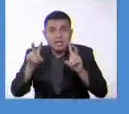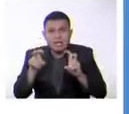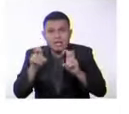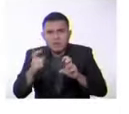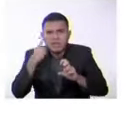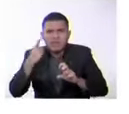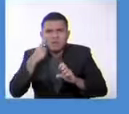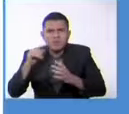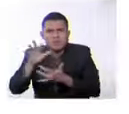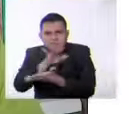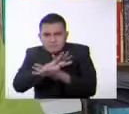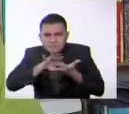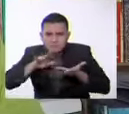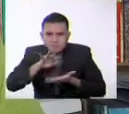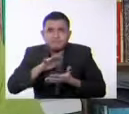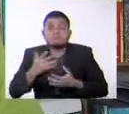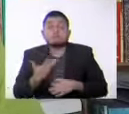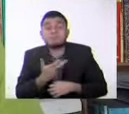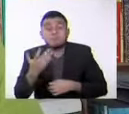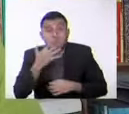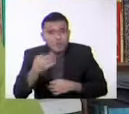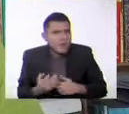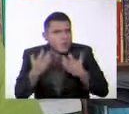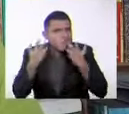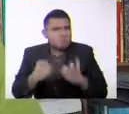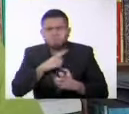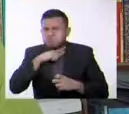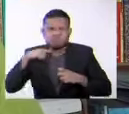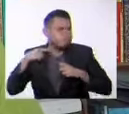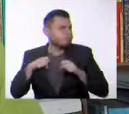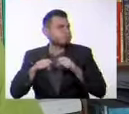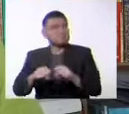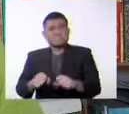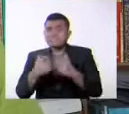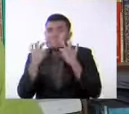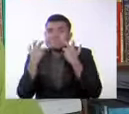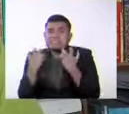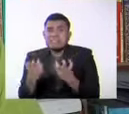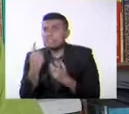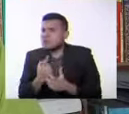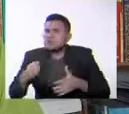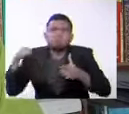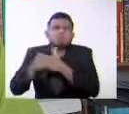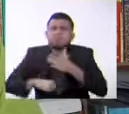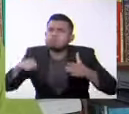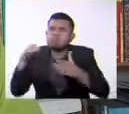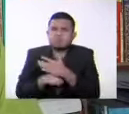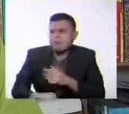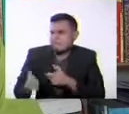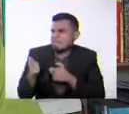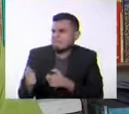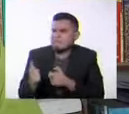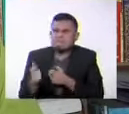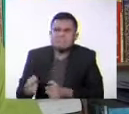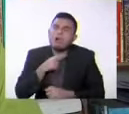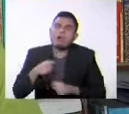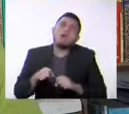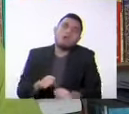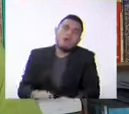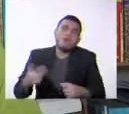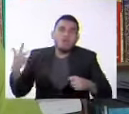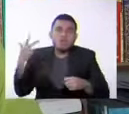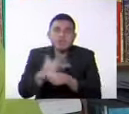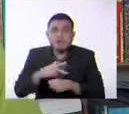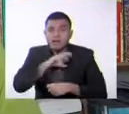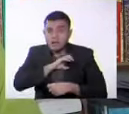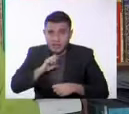medio ambiente. Hemos tenido muchísimas muertes de luchadores por el medio ambiente en nuestra región, en Guatemala, en El